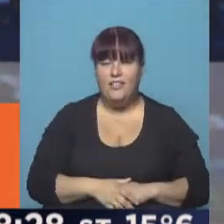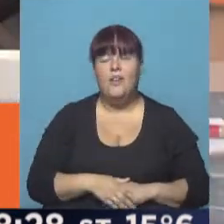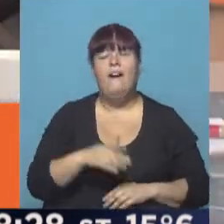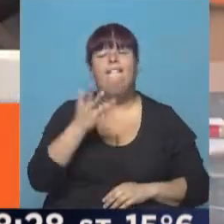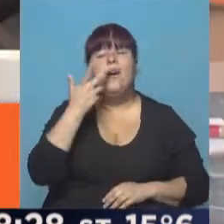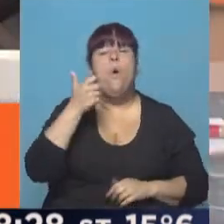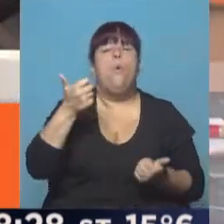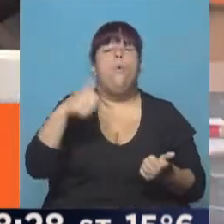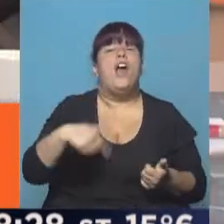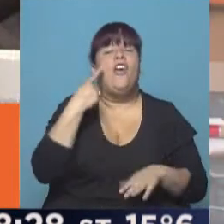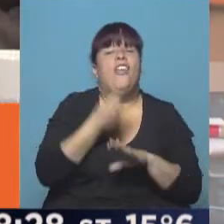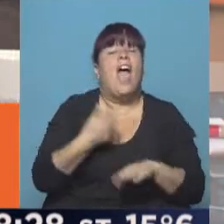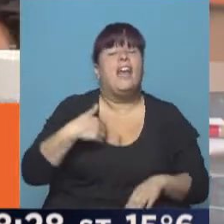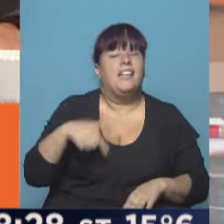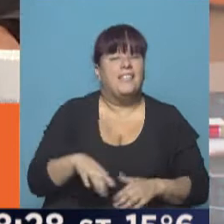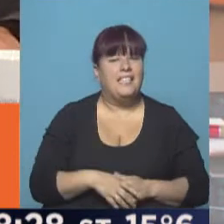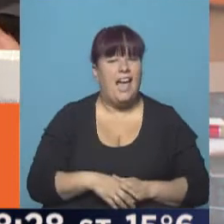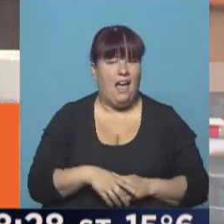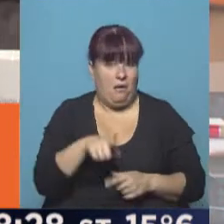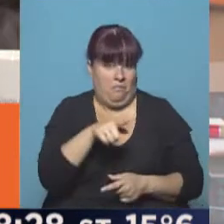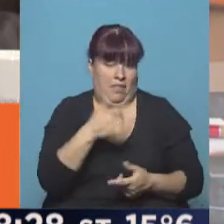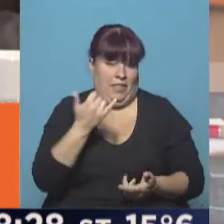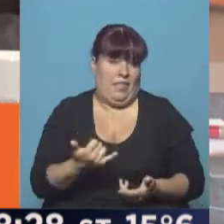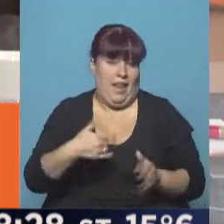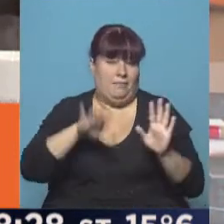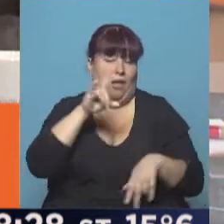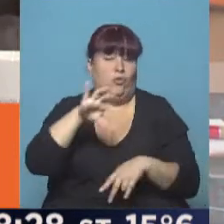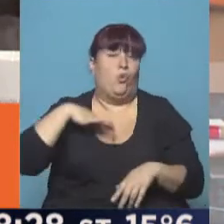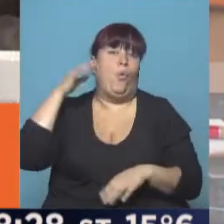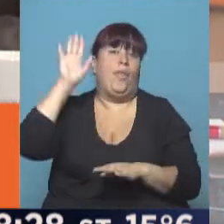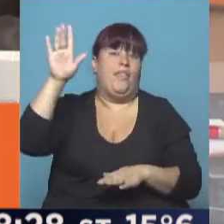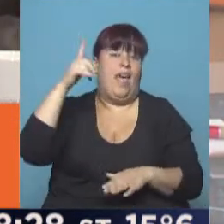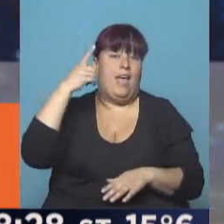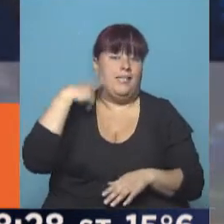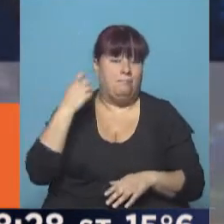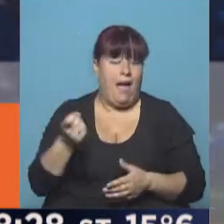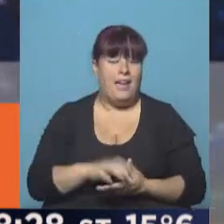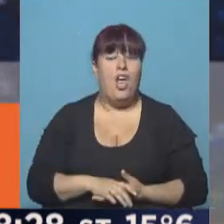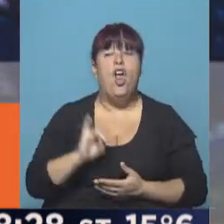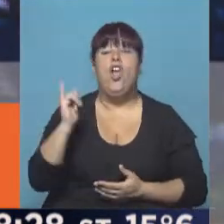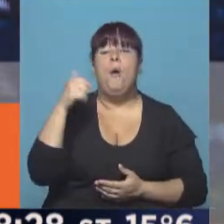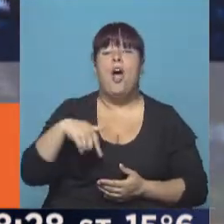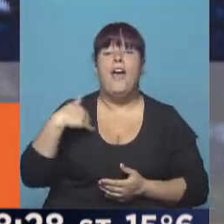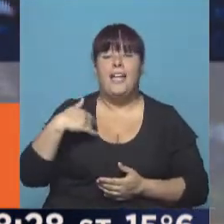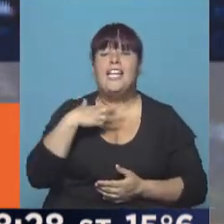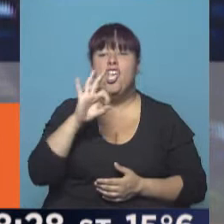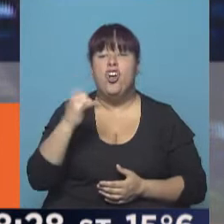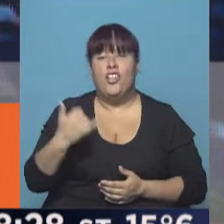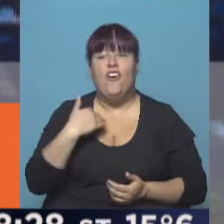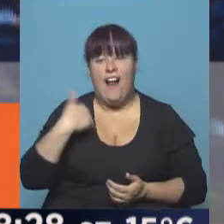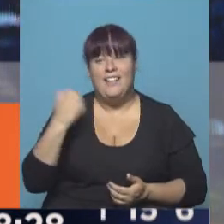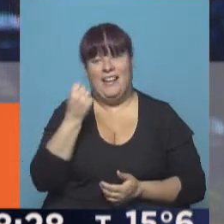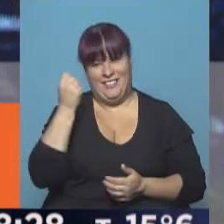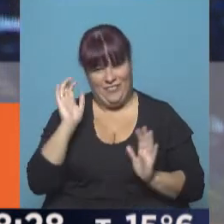lo bueno de estar aquí, teniendo gran parte de tu vida en tu patria? Lo bueno de Argentina es tener un hijo argentino, eso es lo